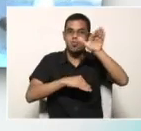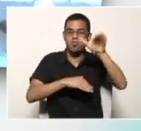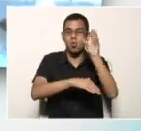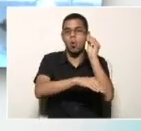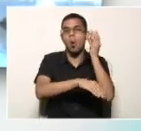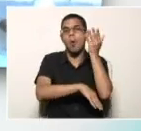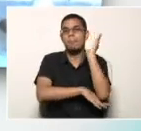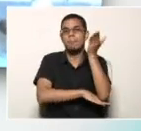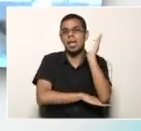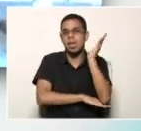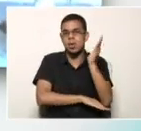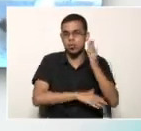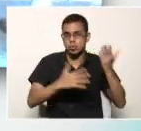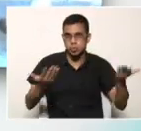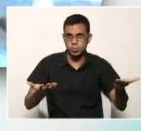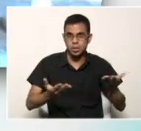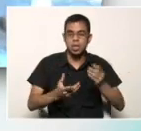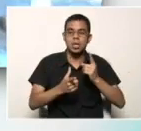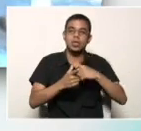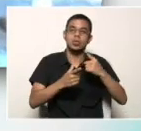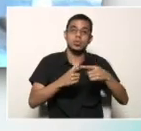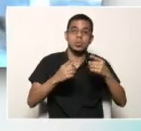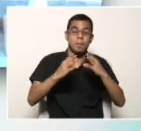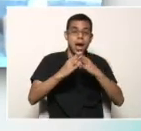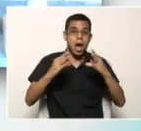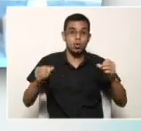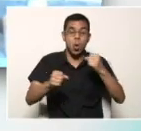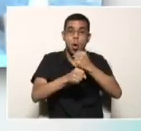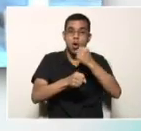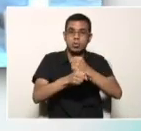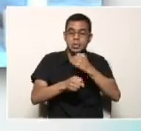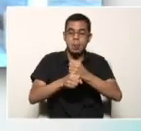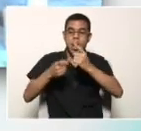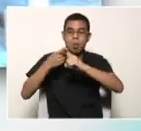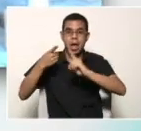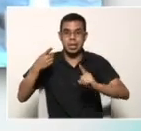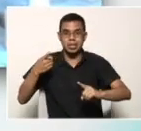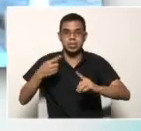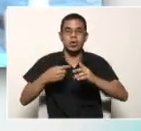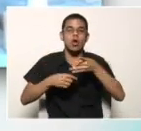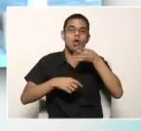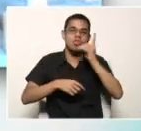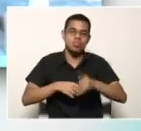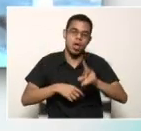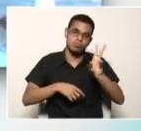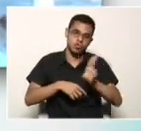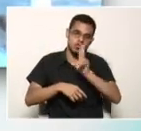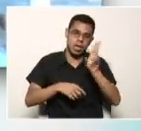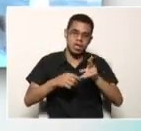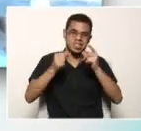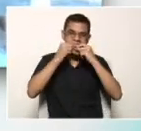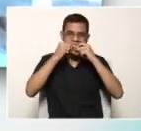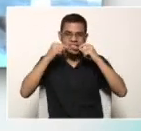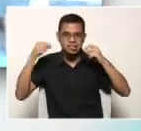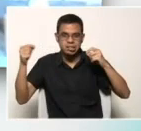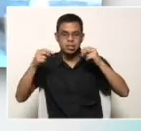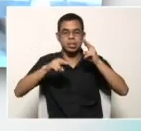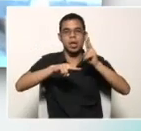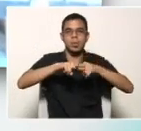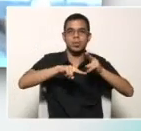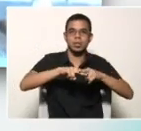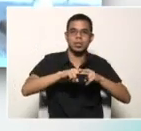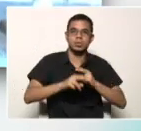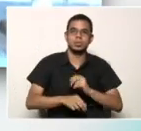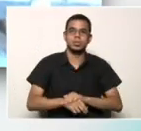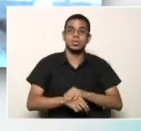tener en cuenta la seguridad en todos los trabajos que hagamos y en este caso el eléctrico, que es un riesgo muy alto, un cortocircuito o puede haber hasta un